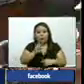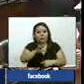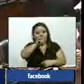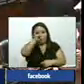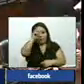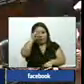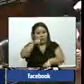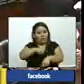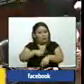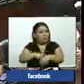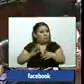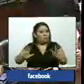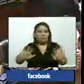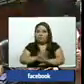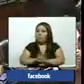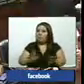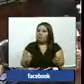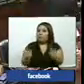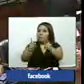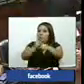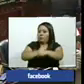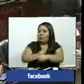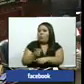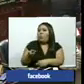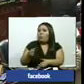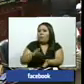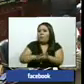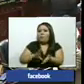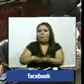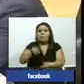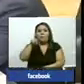administración esto cambió, pues solo se tuvo un gasto de